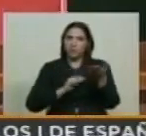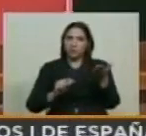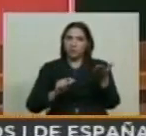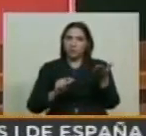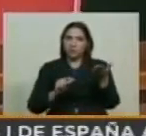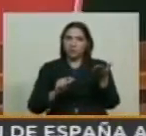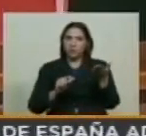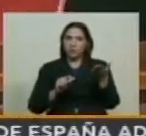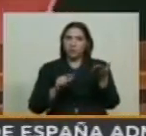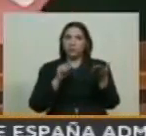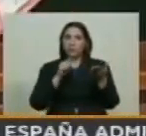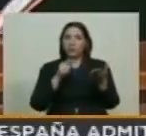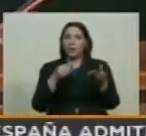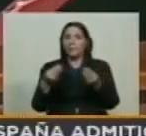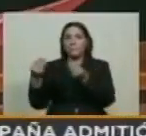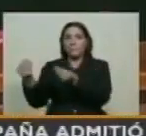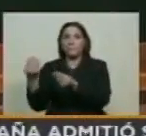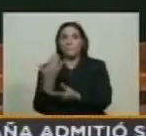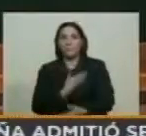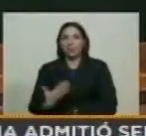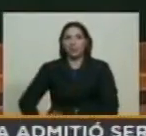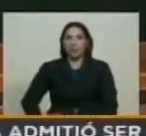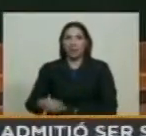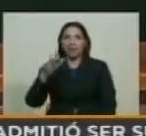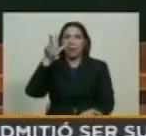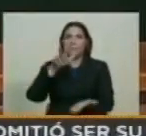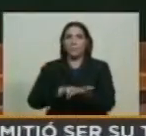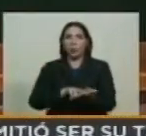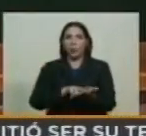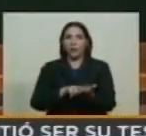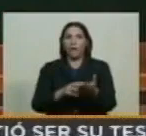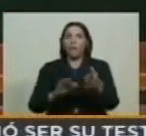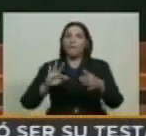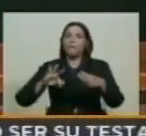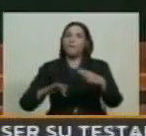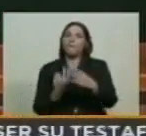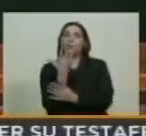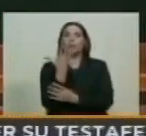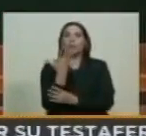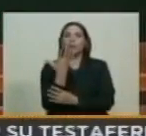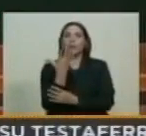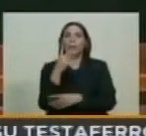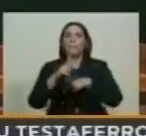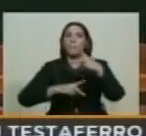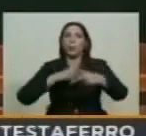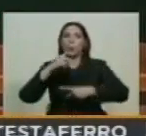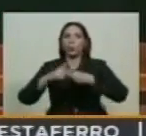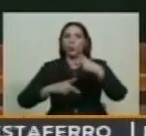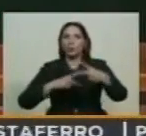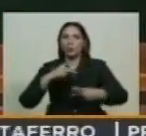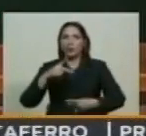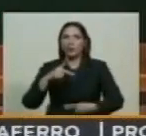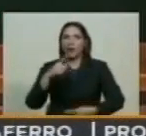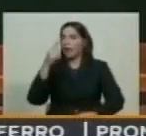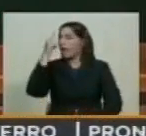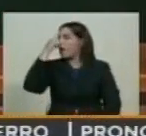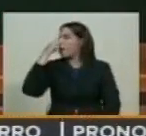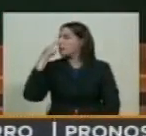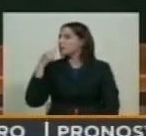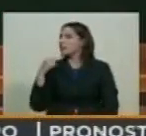el presidente, para que apruebe la Fundación Productiva Ezequiel Zamora y puedan entonces